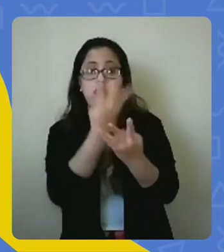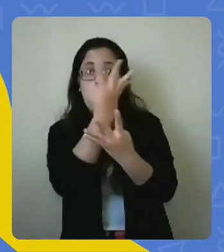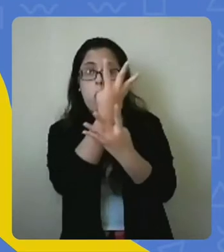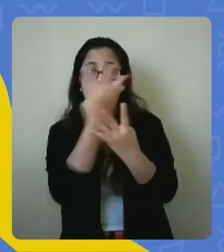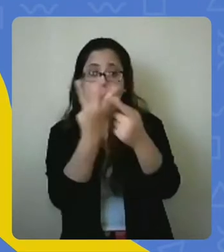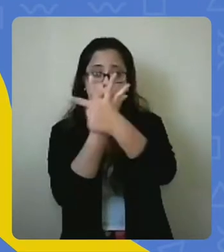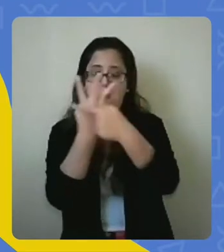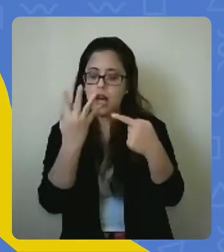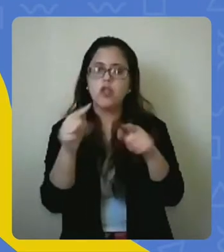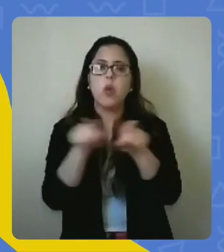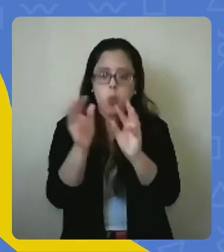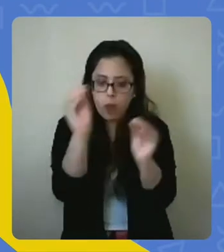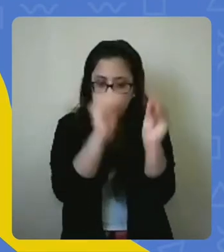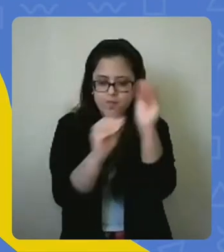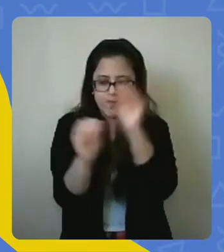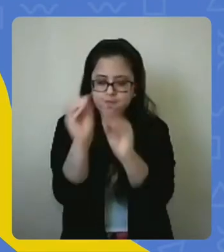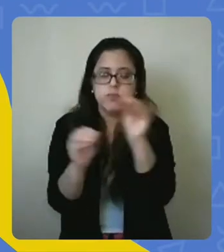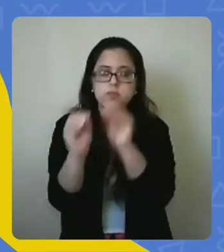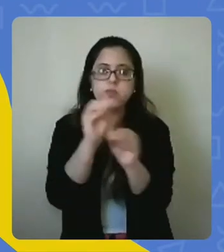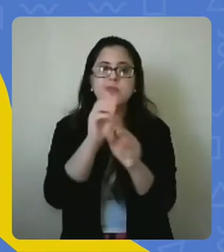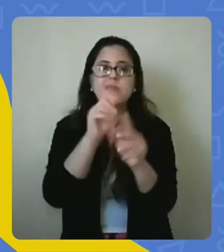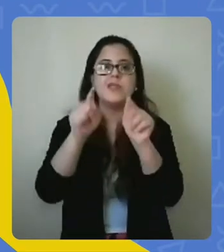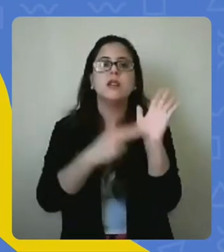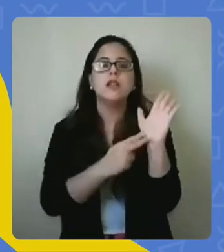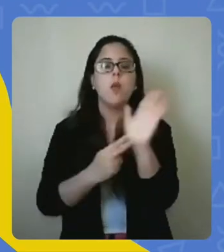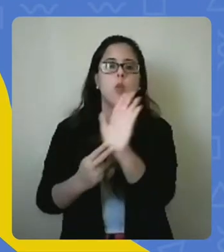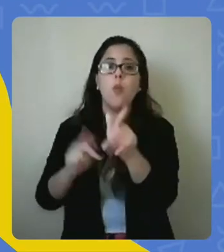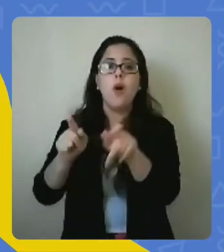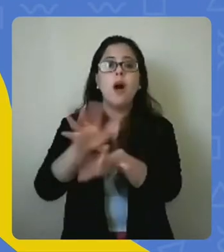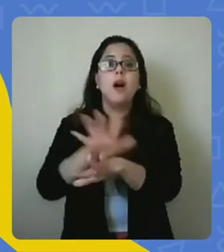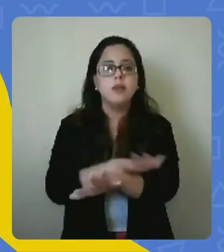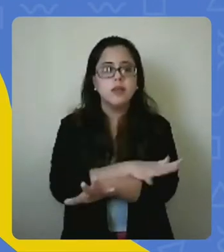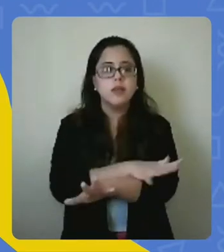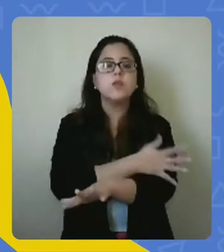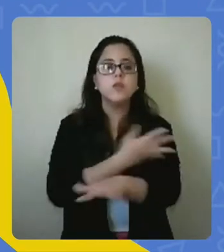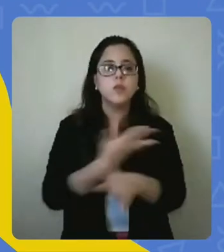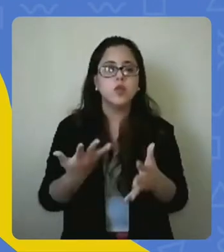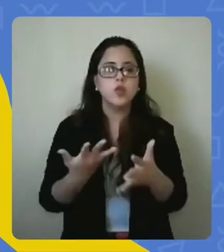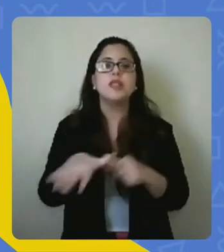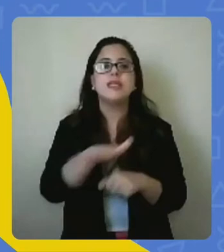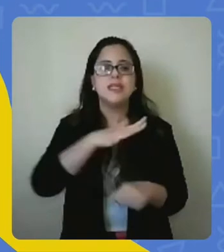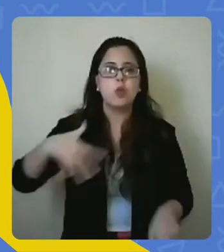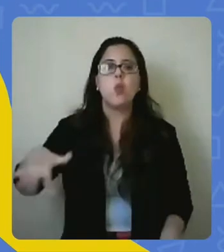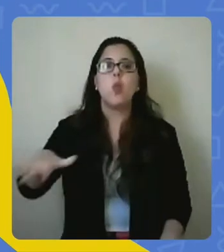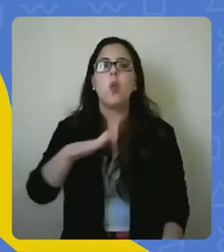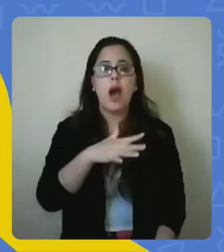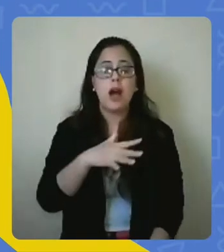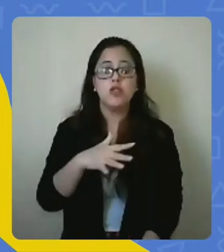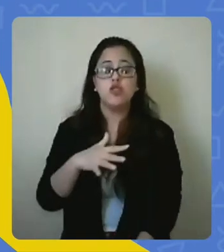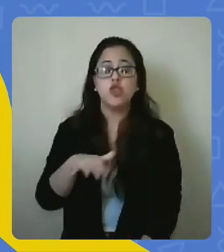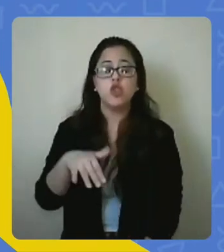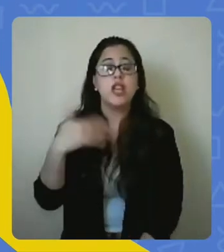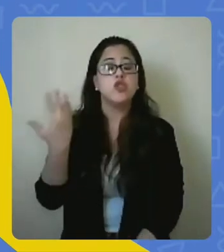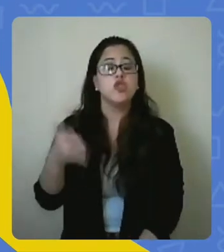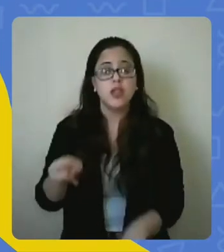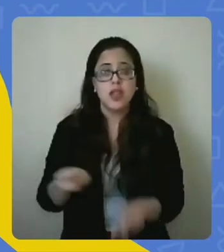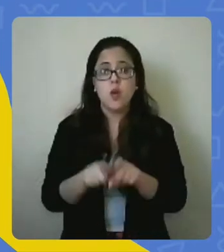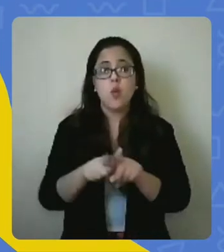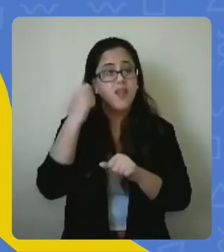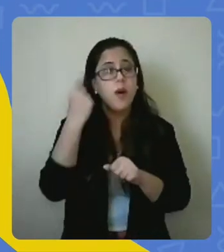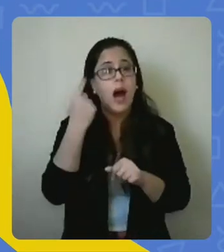armando, ¿sí? y que nos muestran esa emoción en situación, ¿sí? Entonces vamos entendiendo, que es